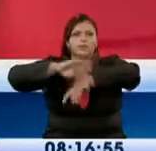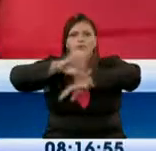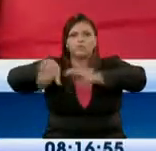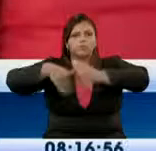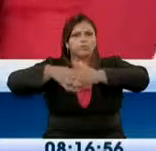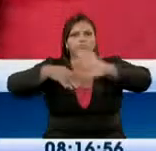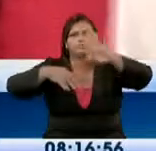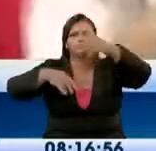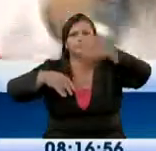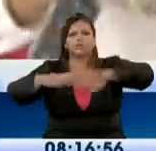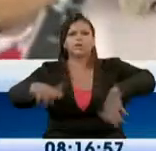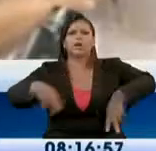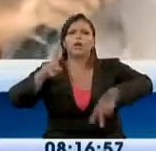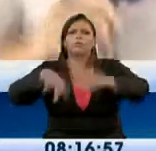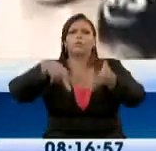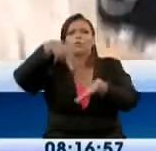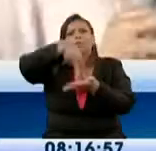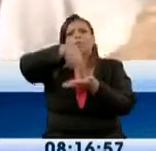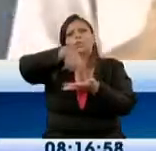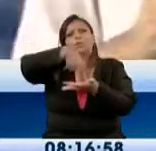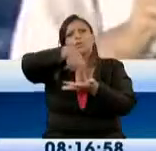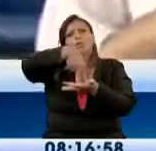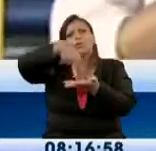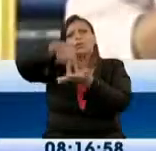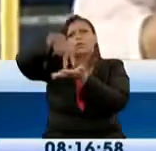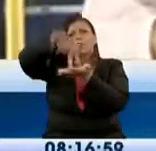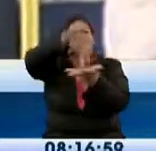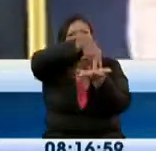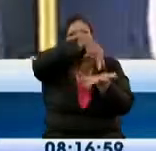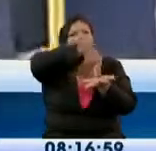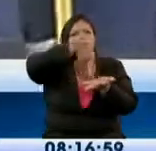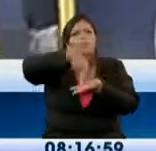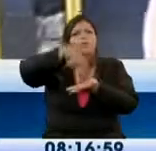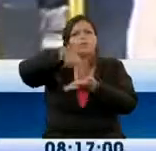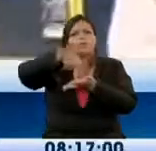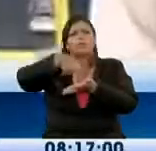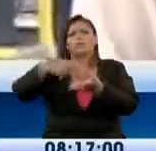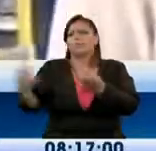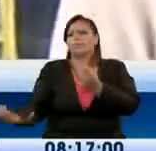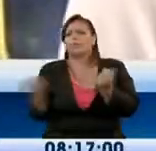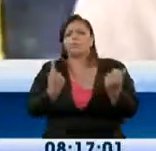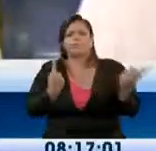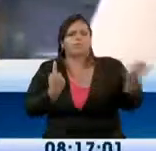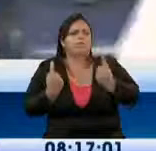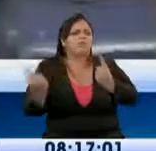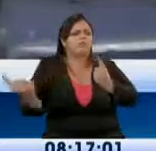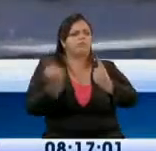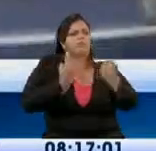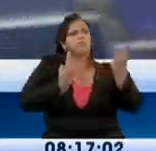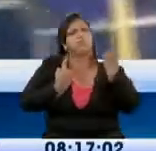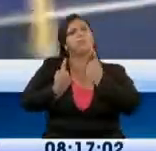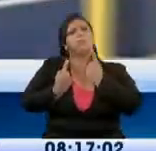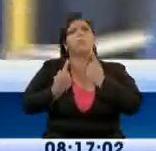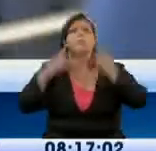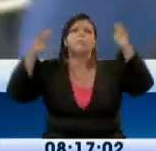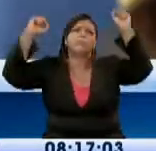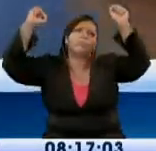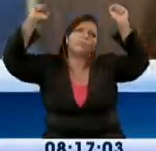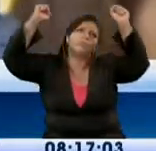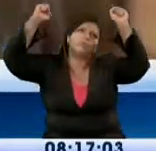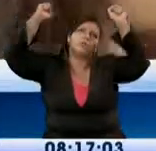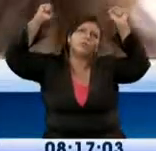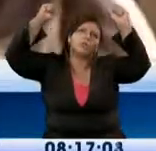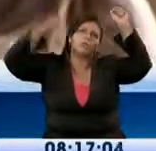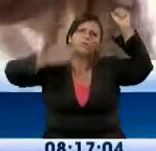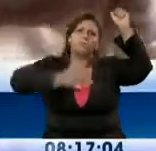también pensar la habilidad que tienen muchas veces los antisociales, que los pasajeros ni se dan cuenta cuando le meten las manos en los bolsillos.